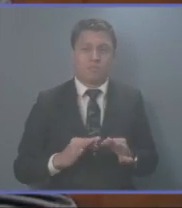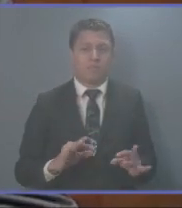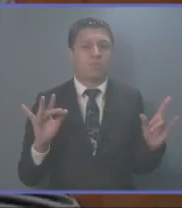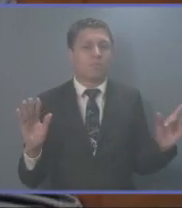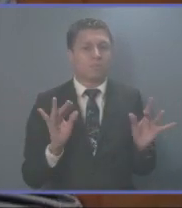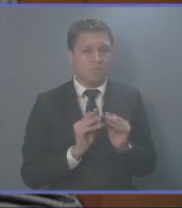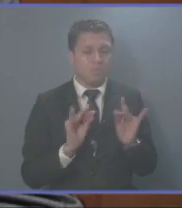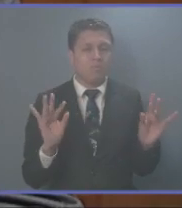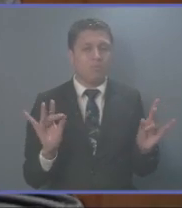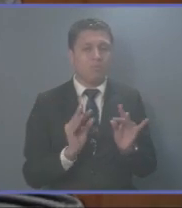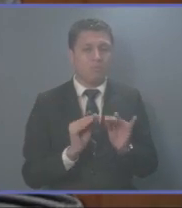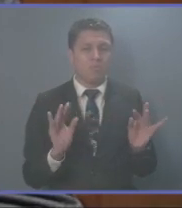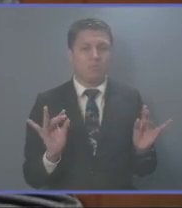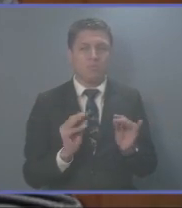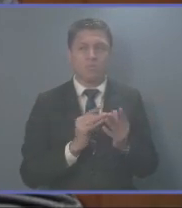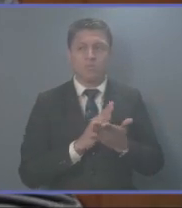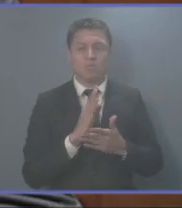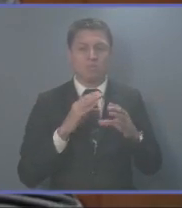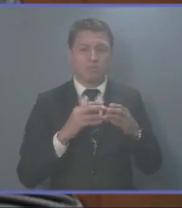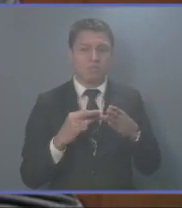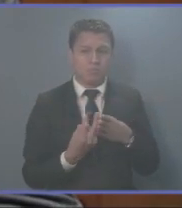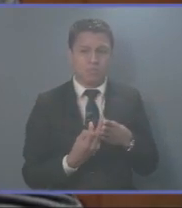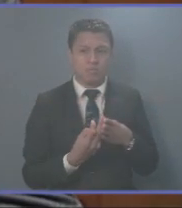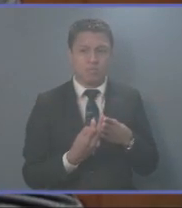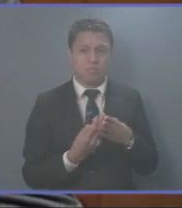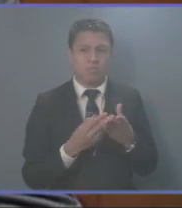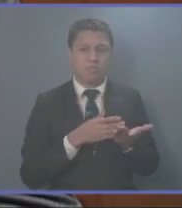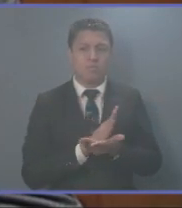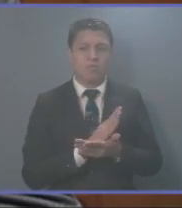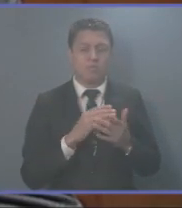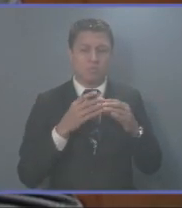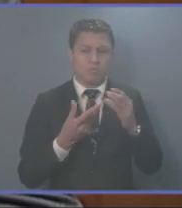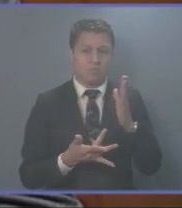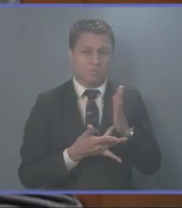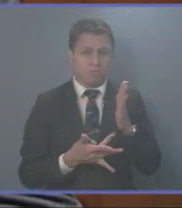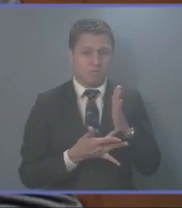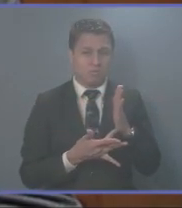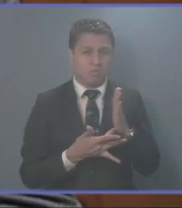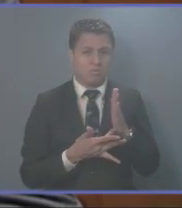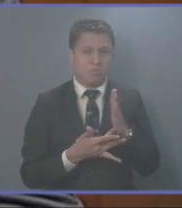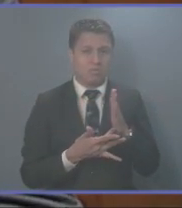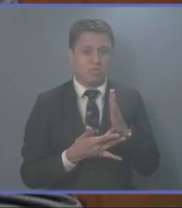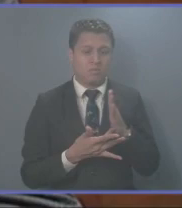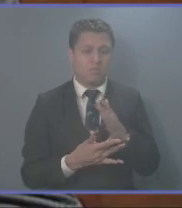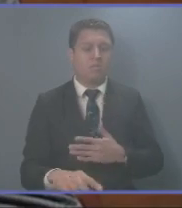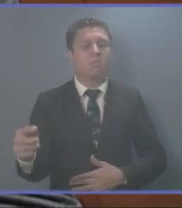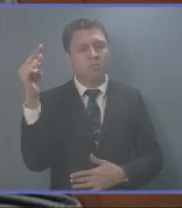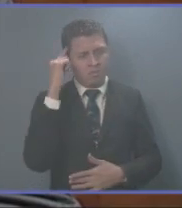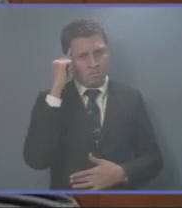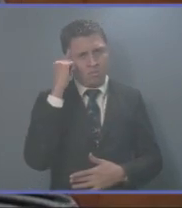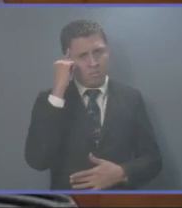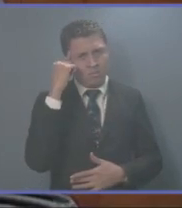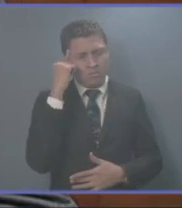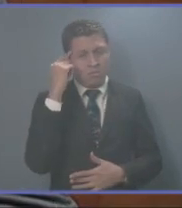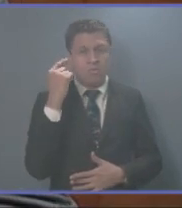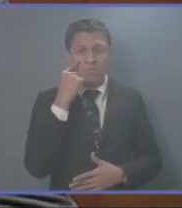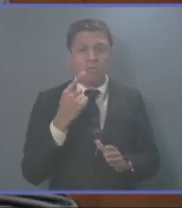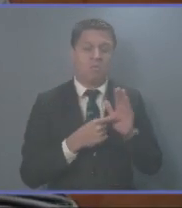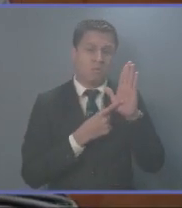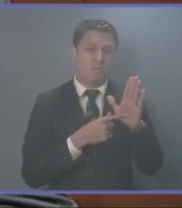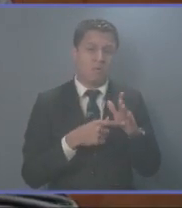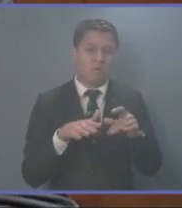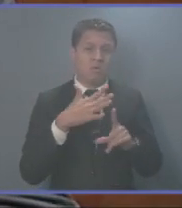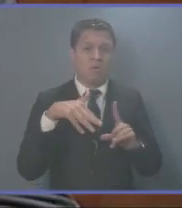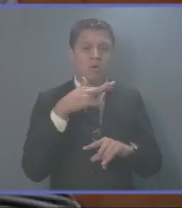reuniones dentro de la Comisión y dentro del equipo técnico de la misma, considera que, a la luz de la realidad